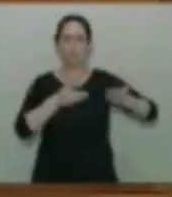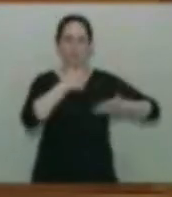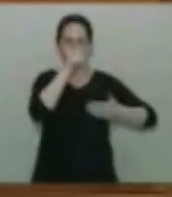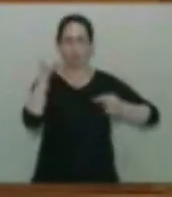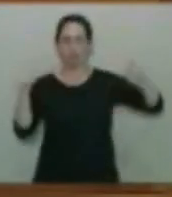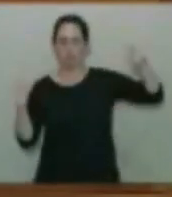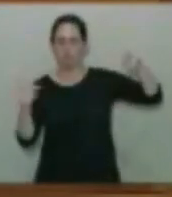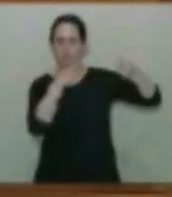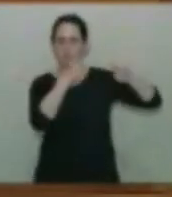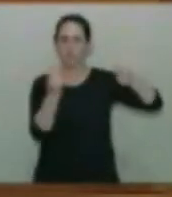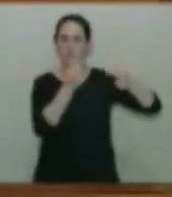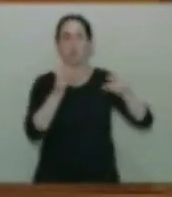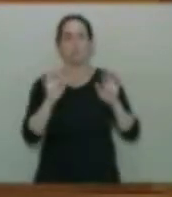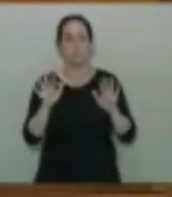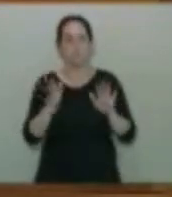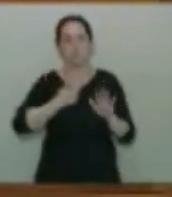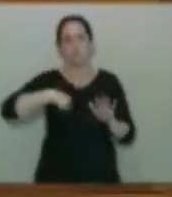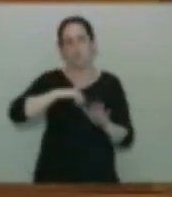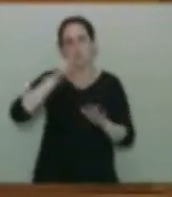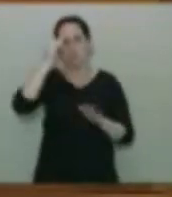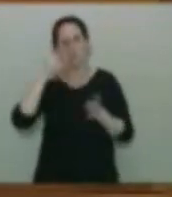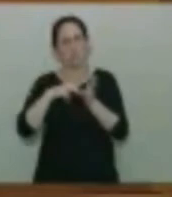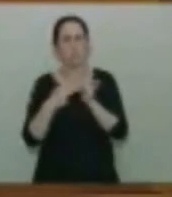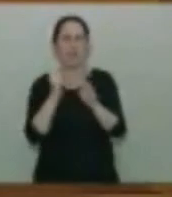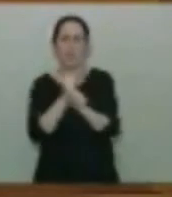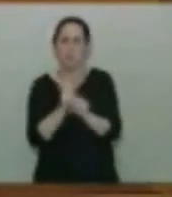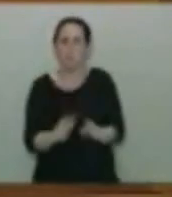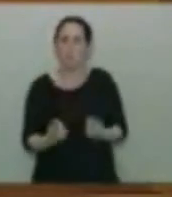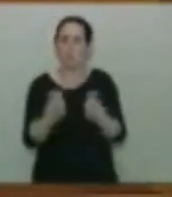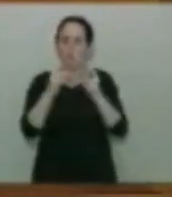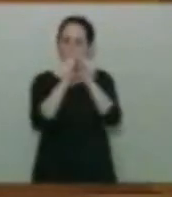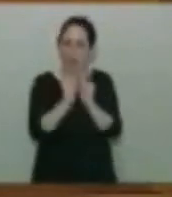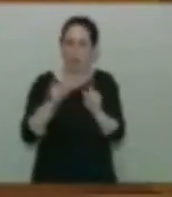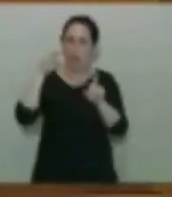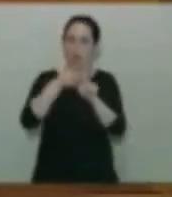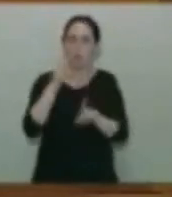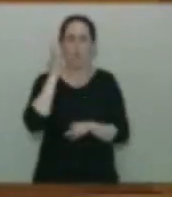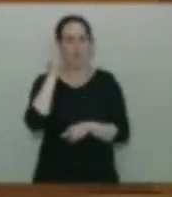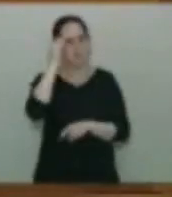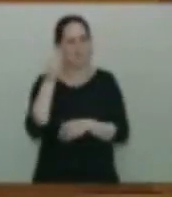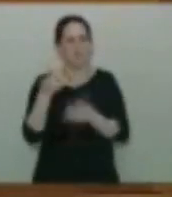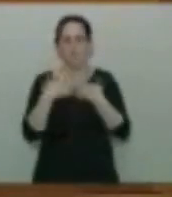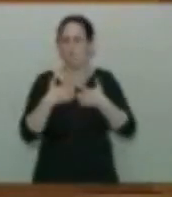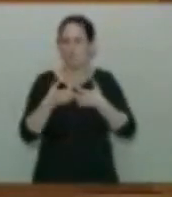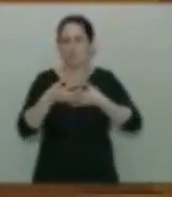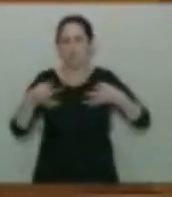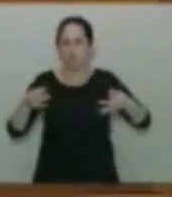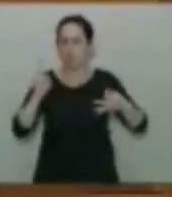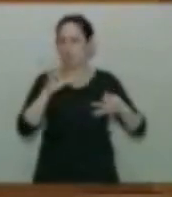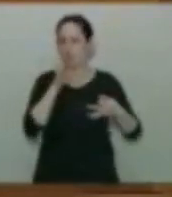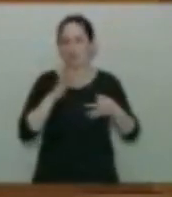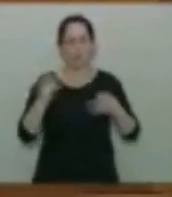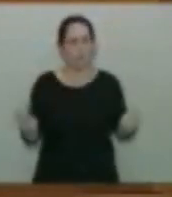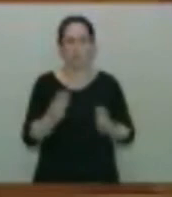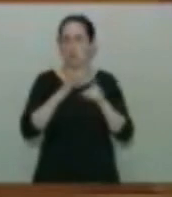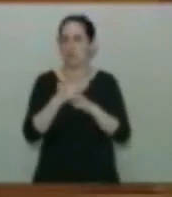no compartimos la necesidad de elaborar un nuevo plan de empleo dirigido a las mujeres, puesto que lo vemos poco efectivo para mejorar esta situación, que